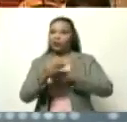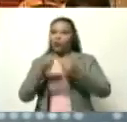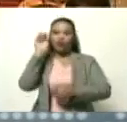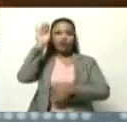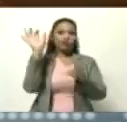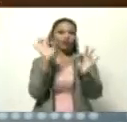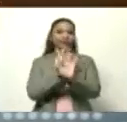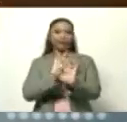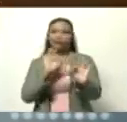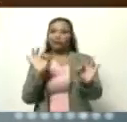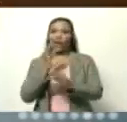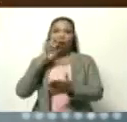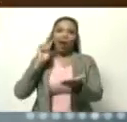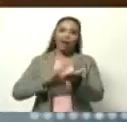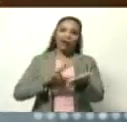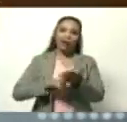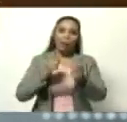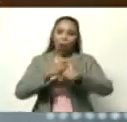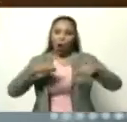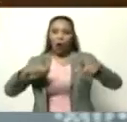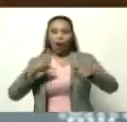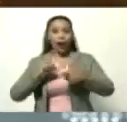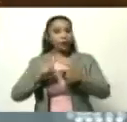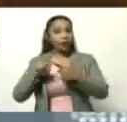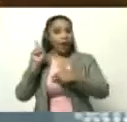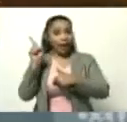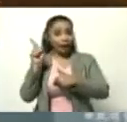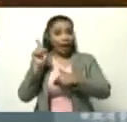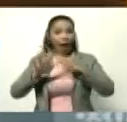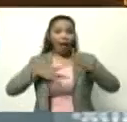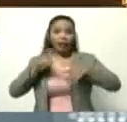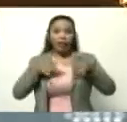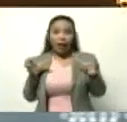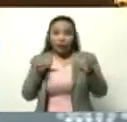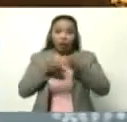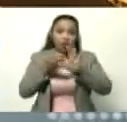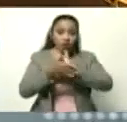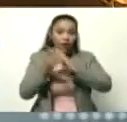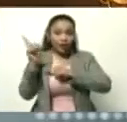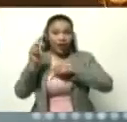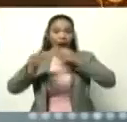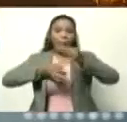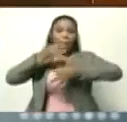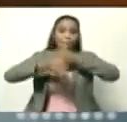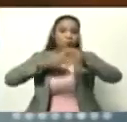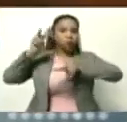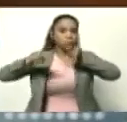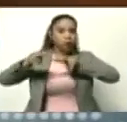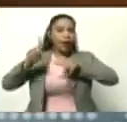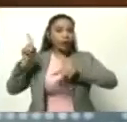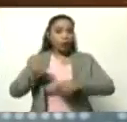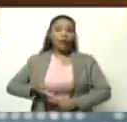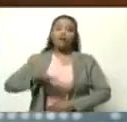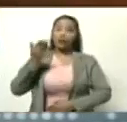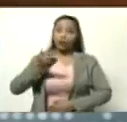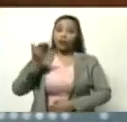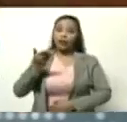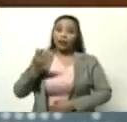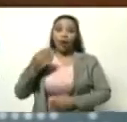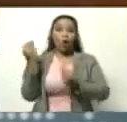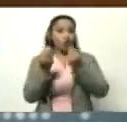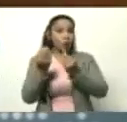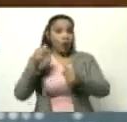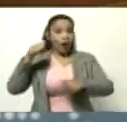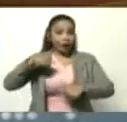una verdadera emancipación por ello estos eventos yo les confiere mucha importancia y más en un lugar como venezuela que está librando